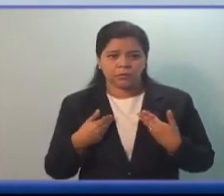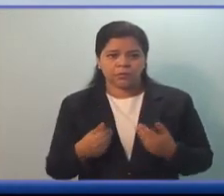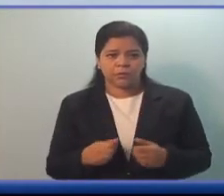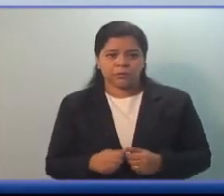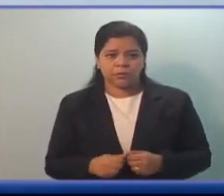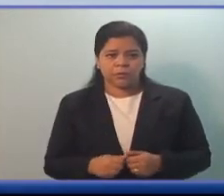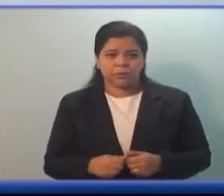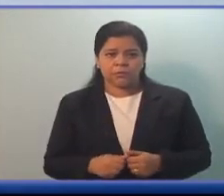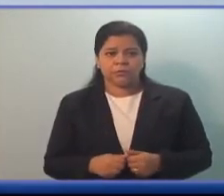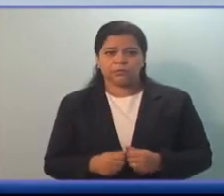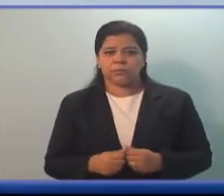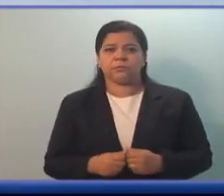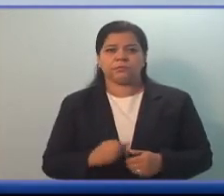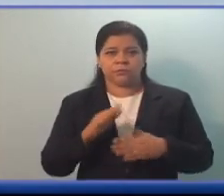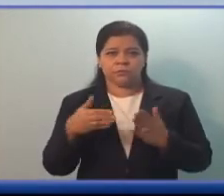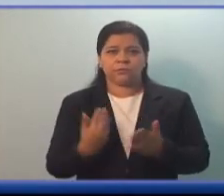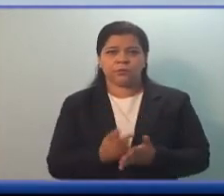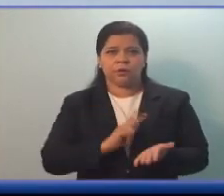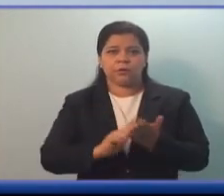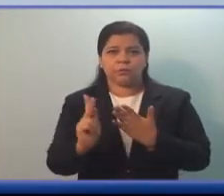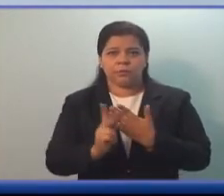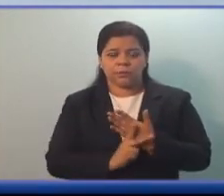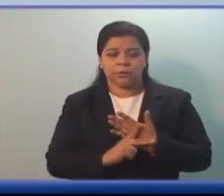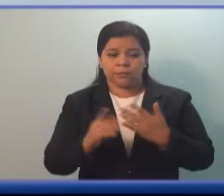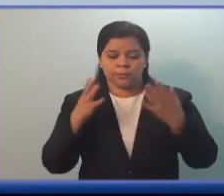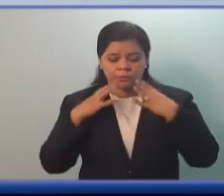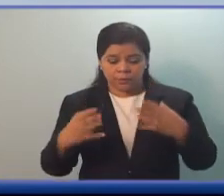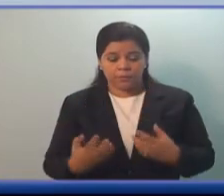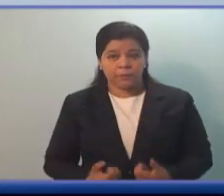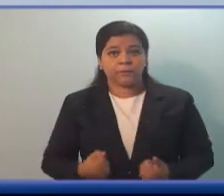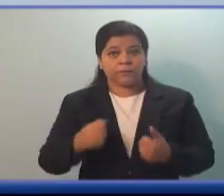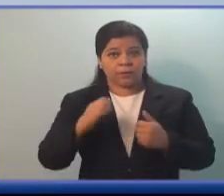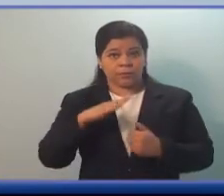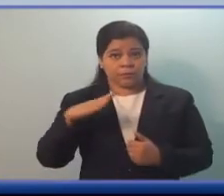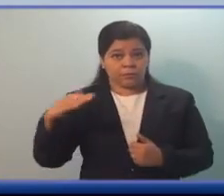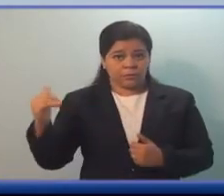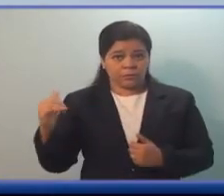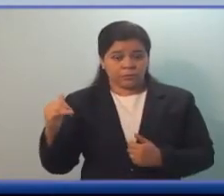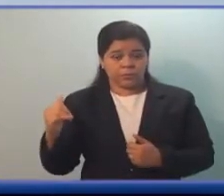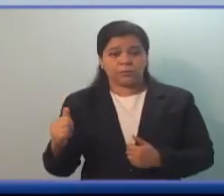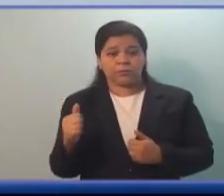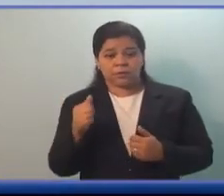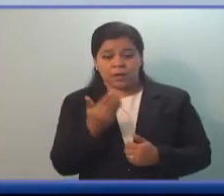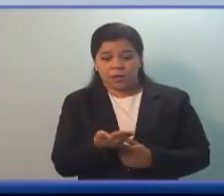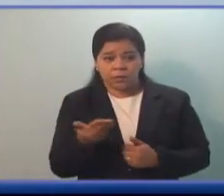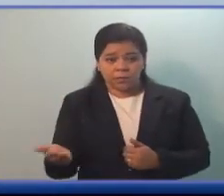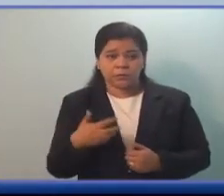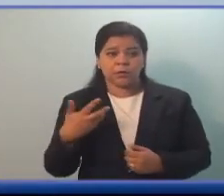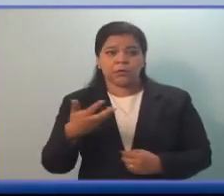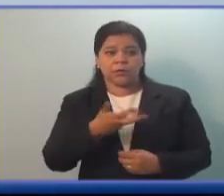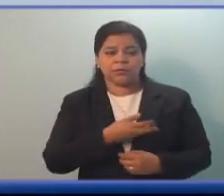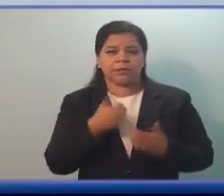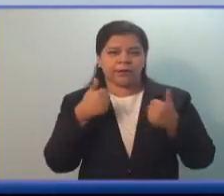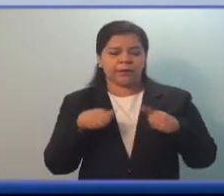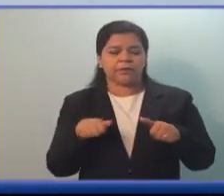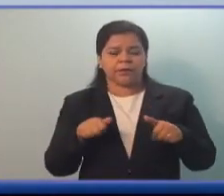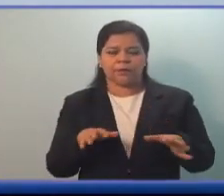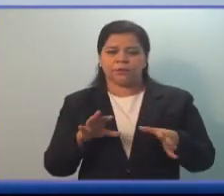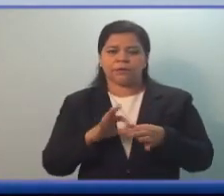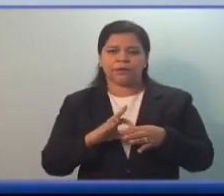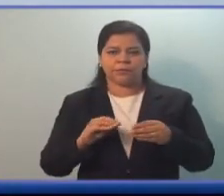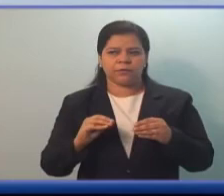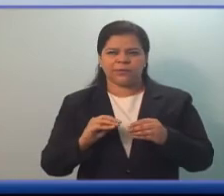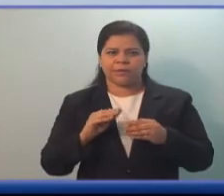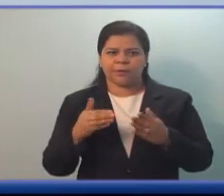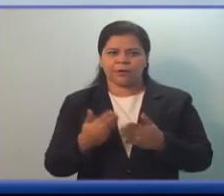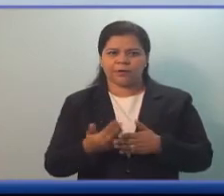llaman programáticos, a los programas de gobierno de los estados, a los recursos con los que cuenta el Estado. O sea, no